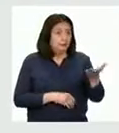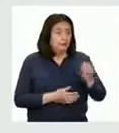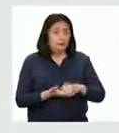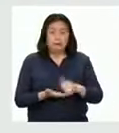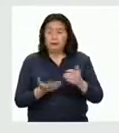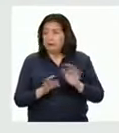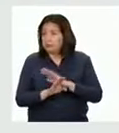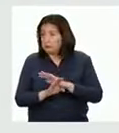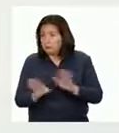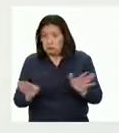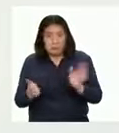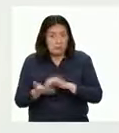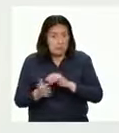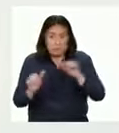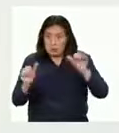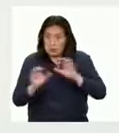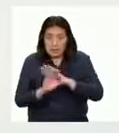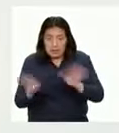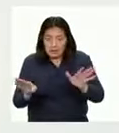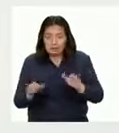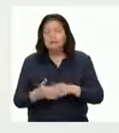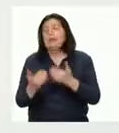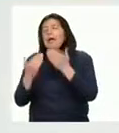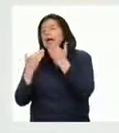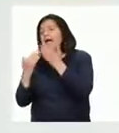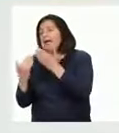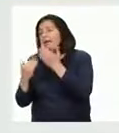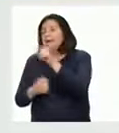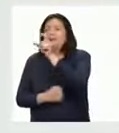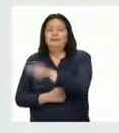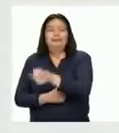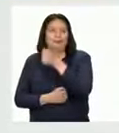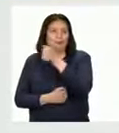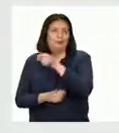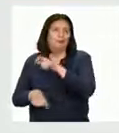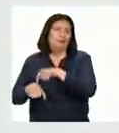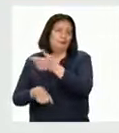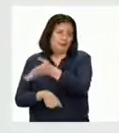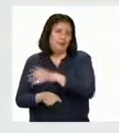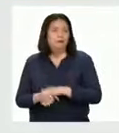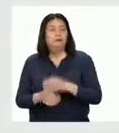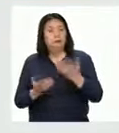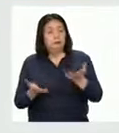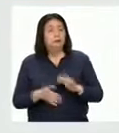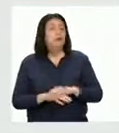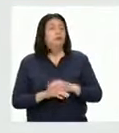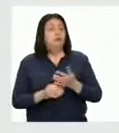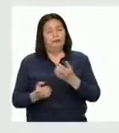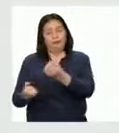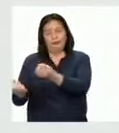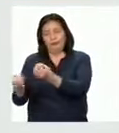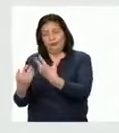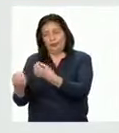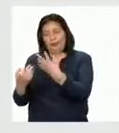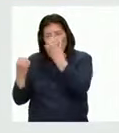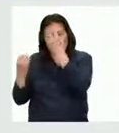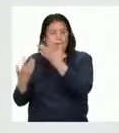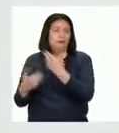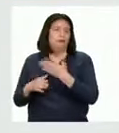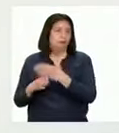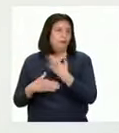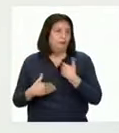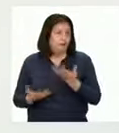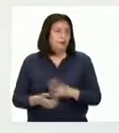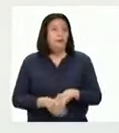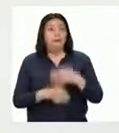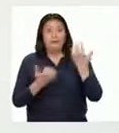si no nos quedan más dudas, debemos agradecer al entrevistado por su tiempo y por compartir su información con nosotros.